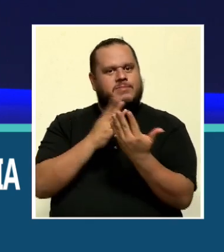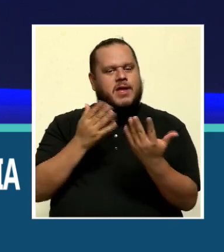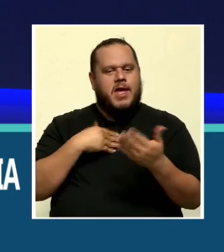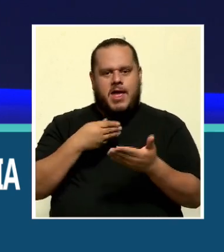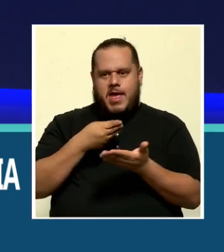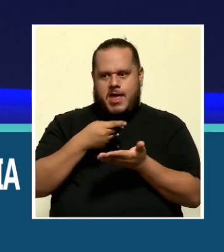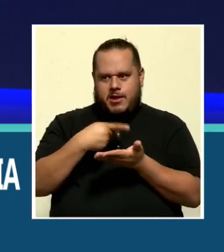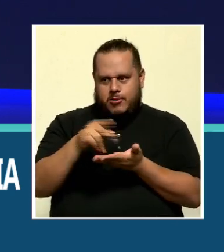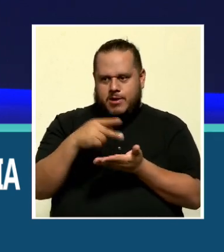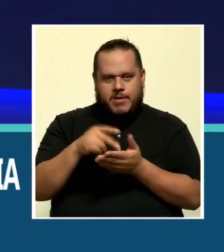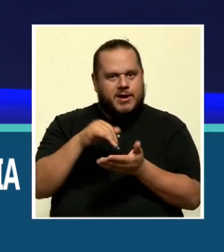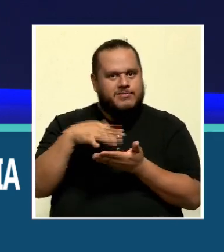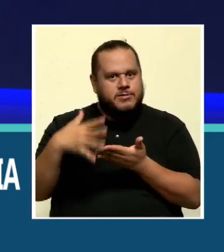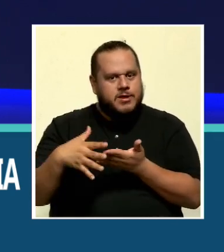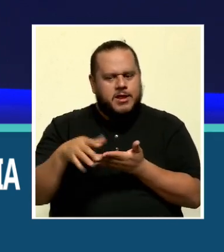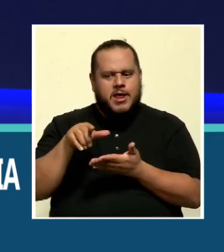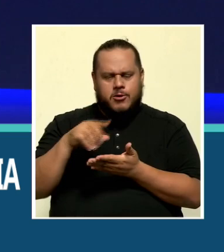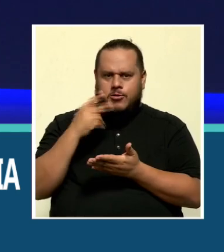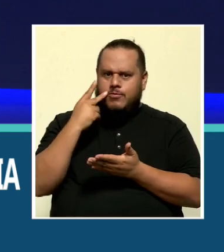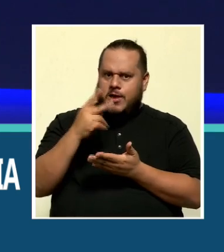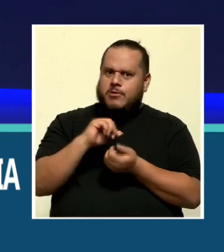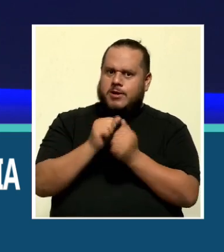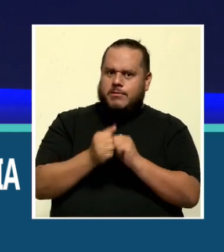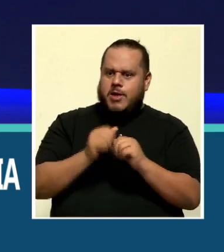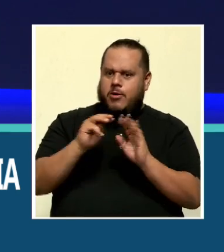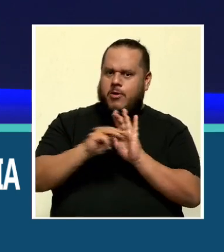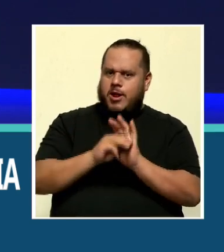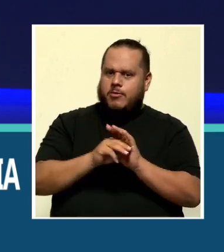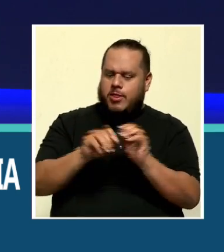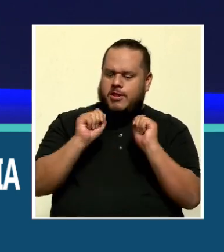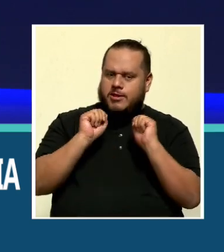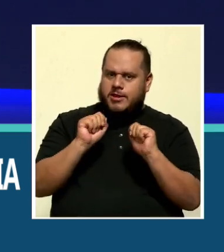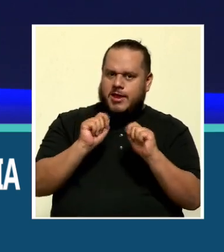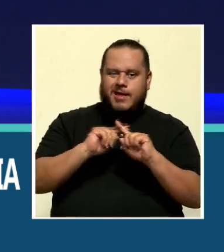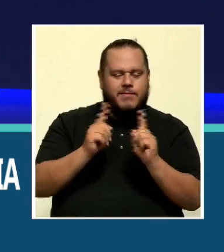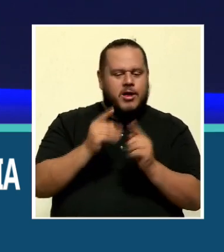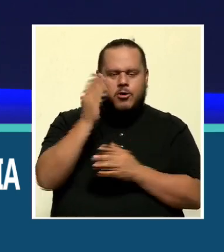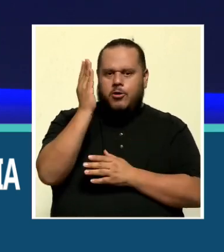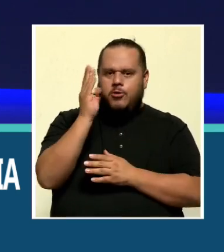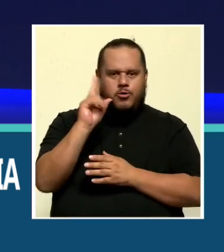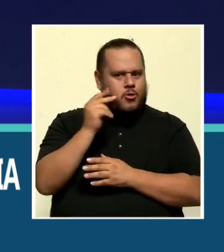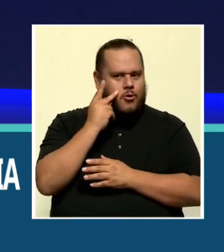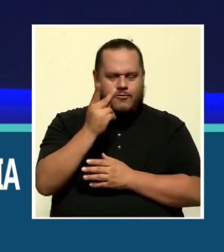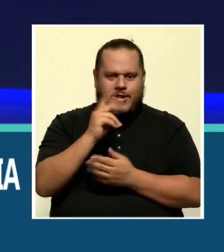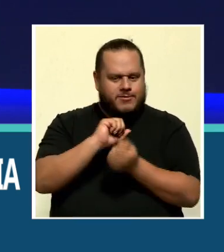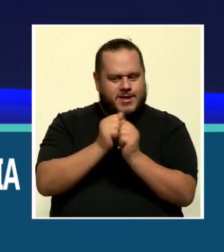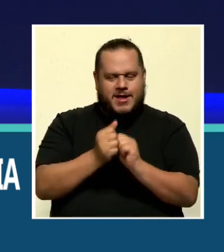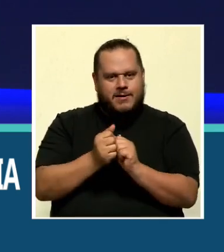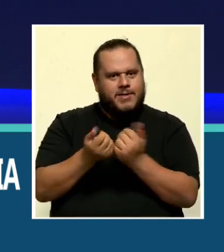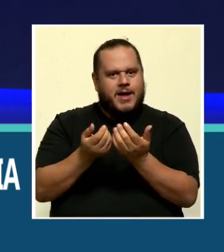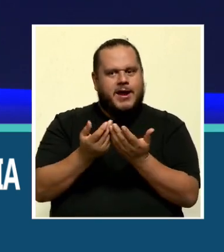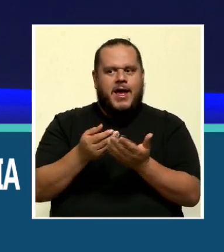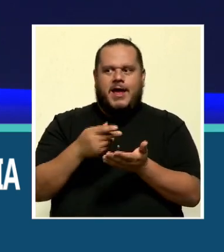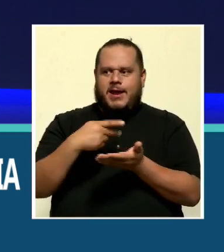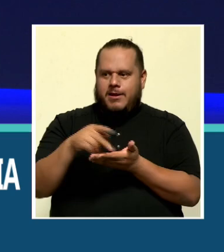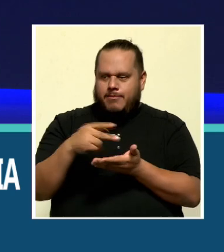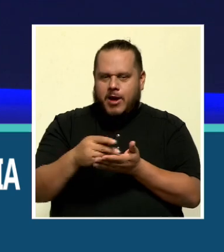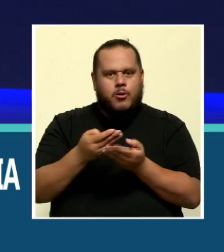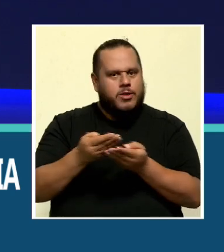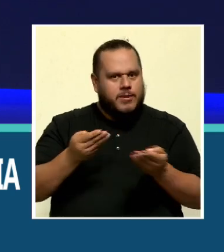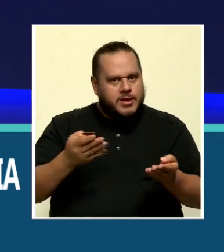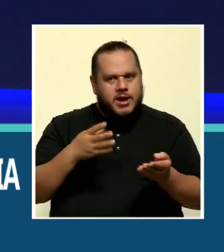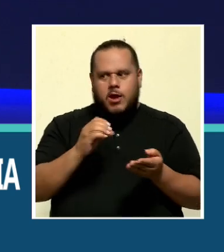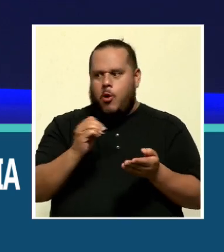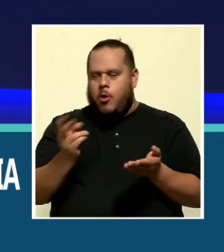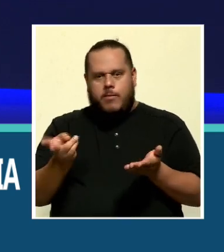para los estudiantes, quienes vieron modificado el modelo de enseñanza, pero no así las tarifas de materiales y matrículas, como